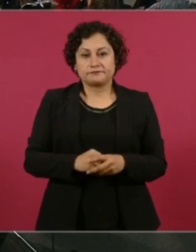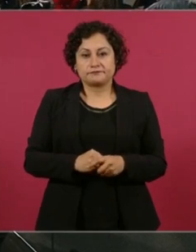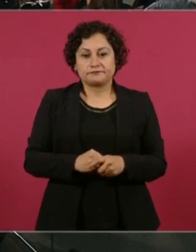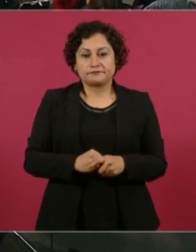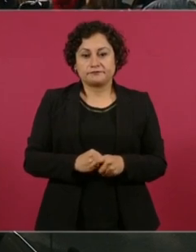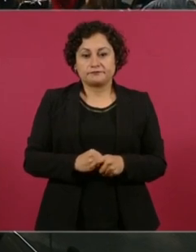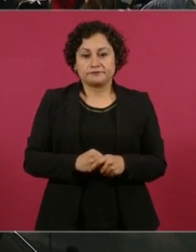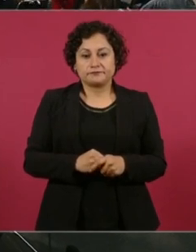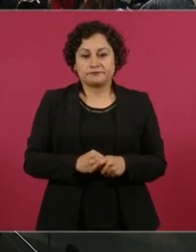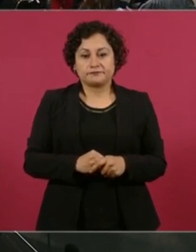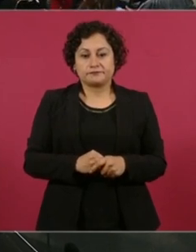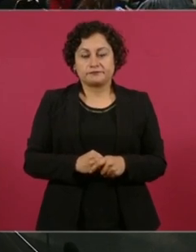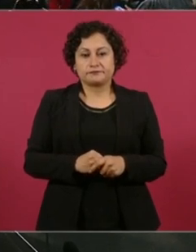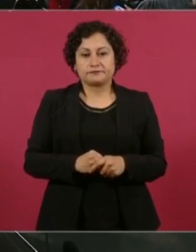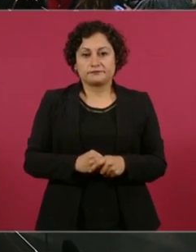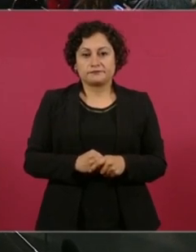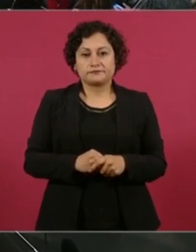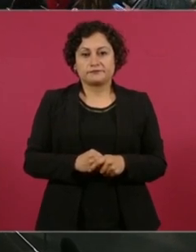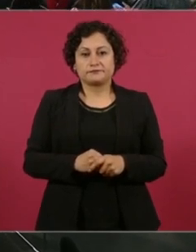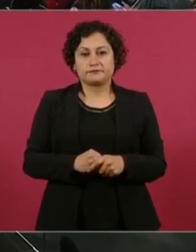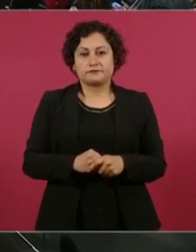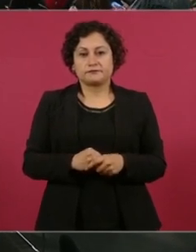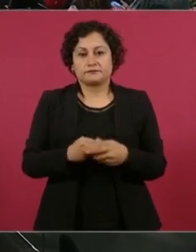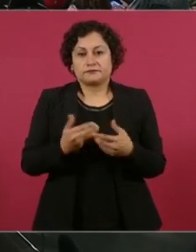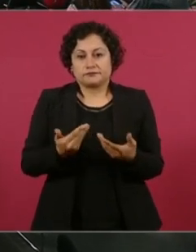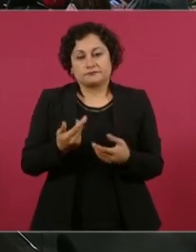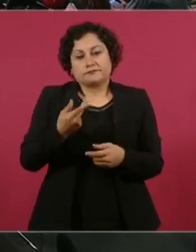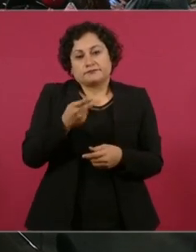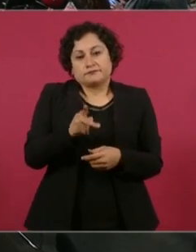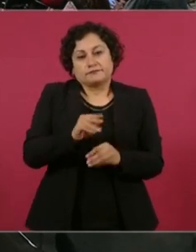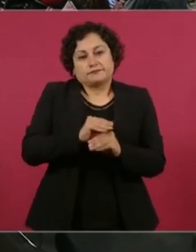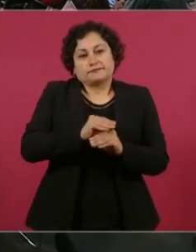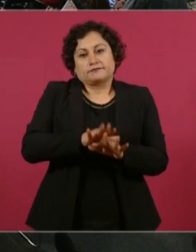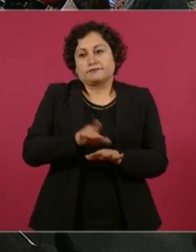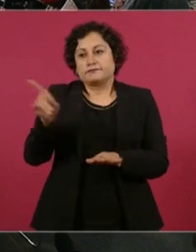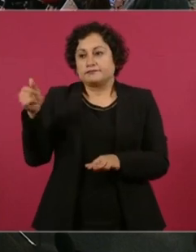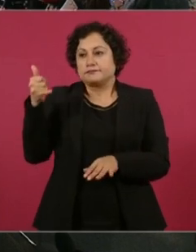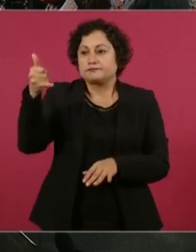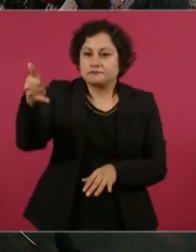Y a ellos no se les consulta.